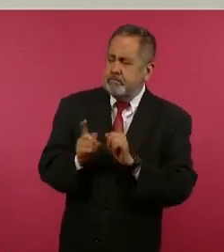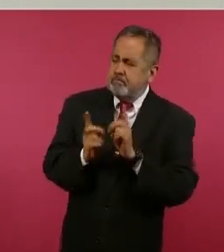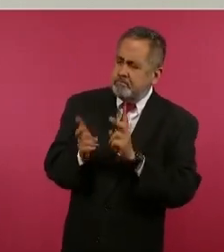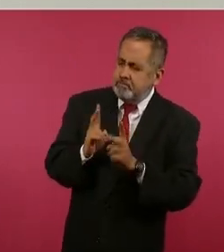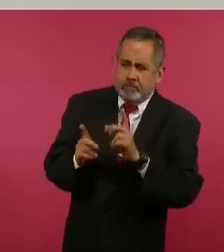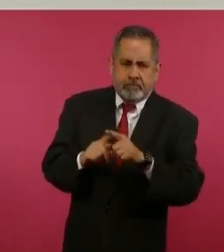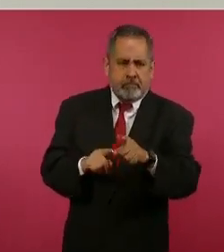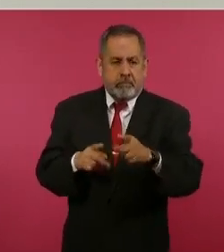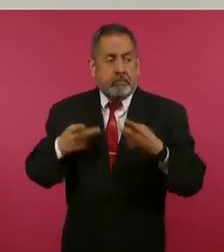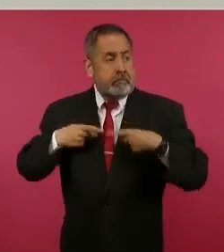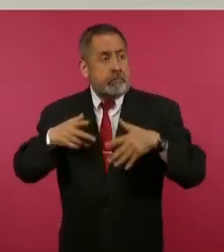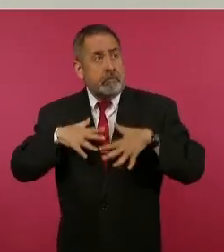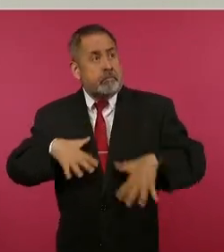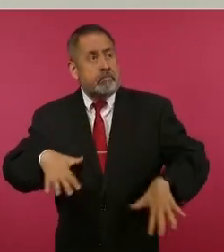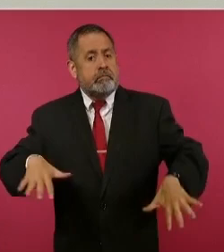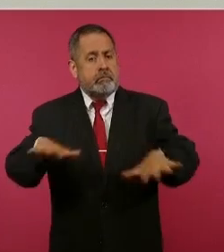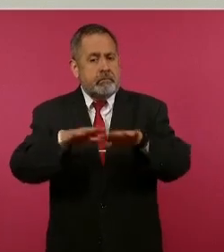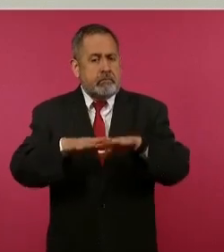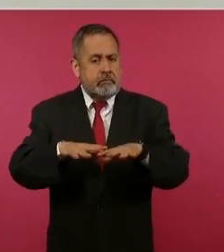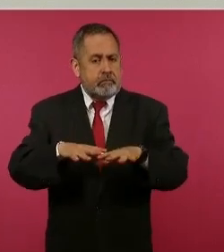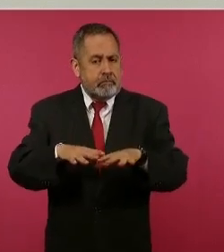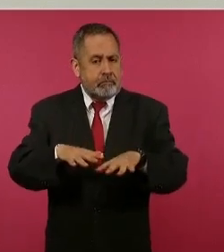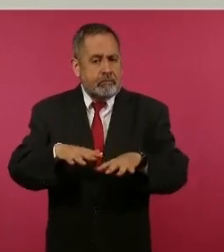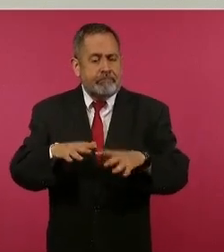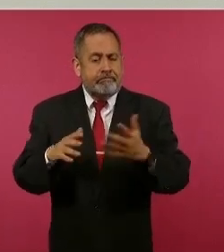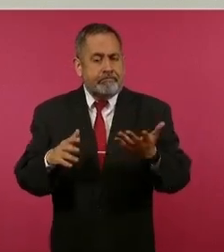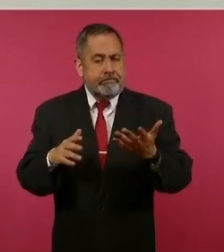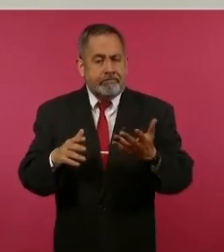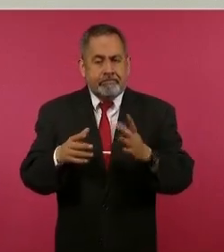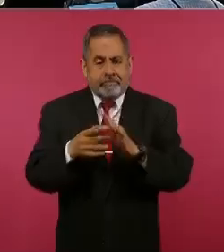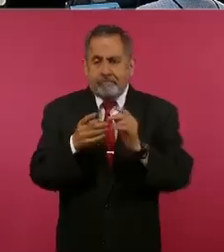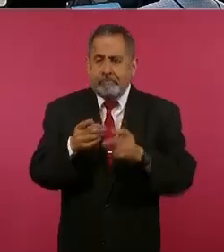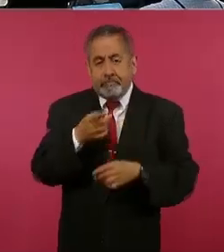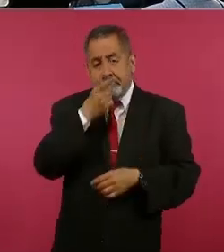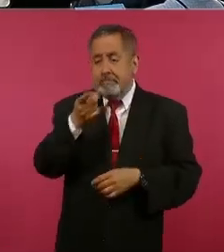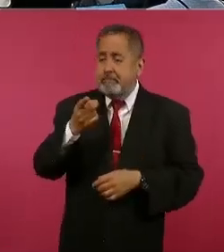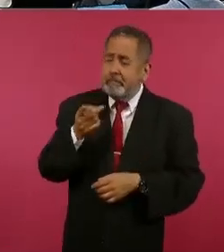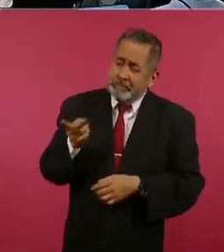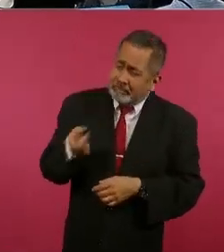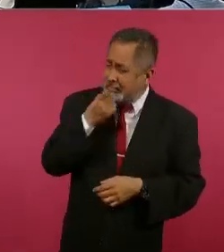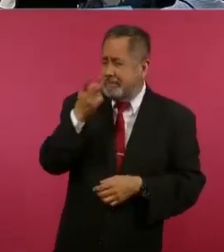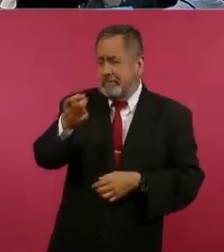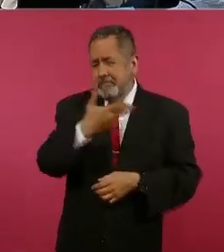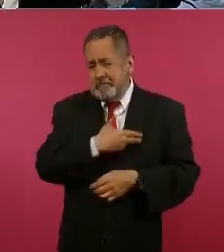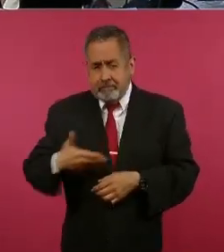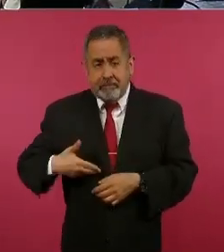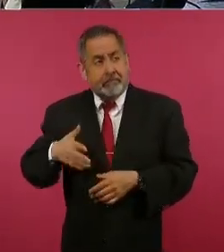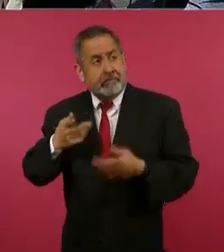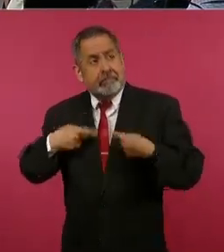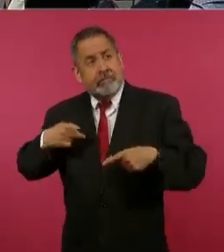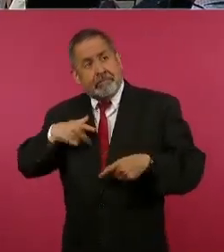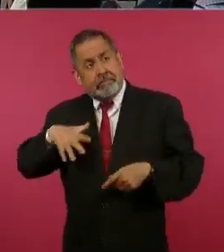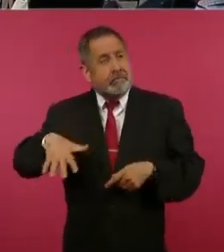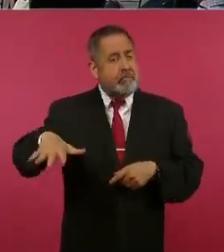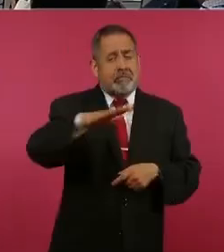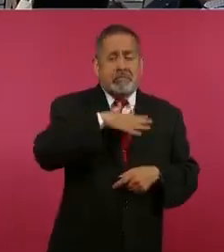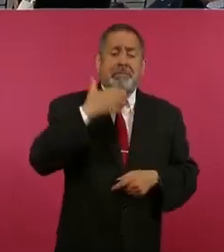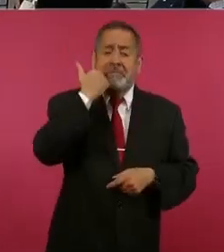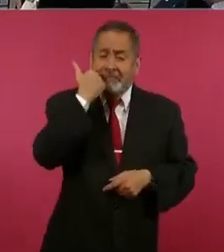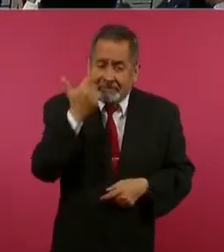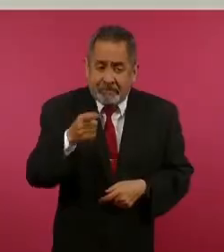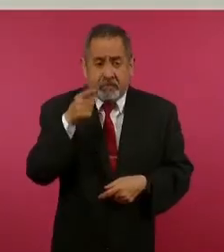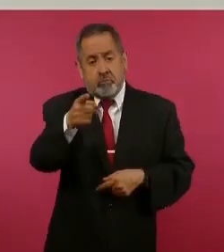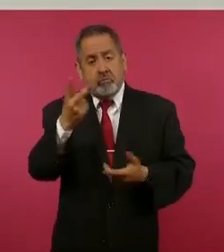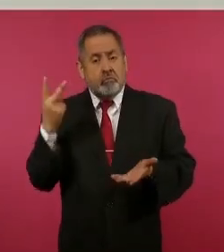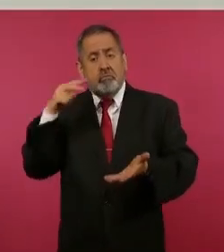inquietudes, la ciudadanía me decía, es que coméntale al presidente que la gente quiere despedirse